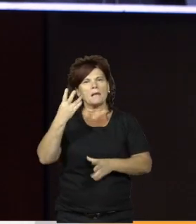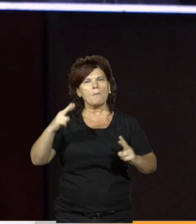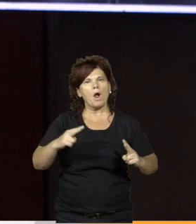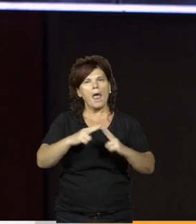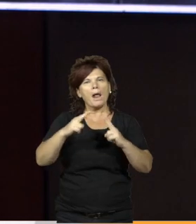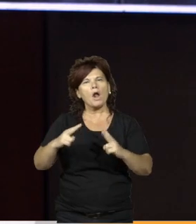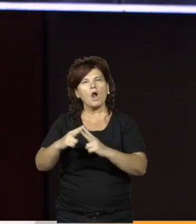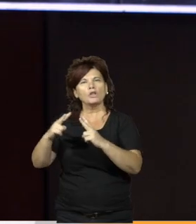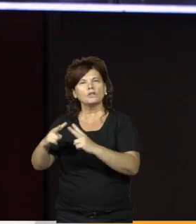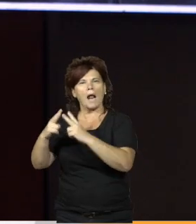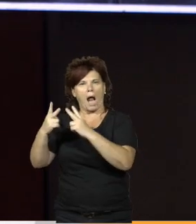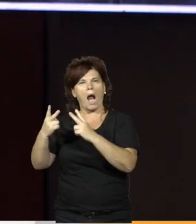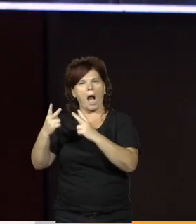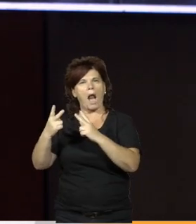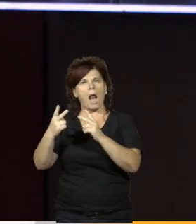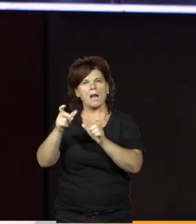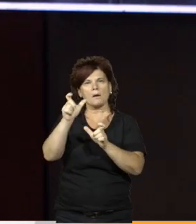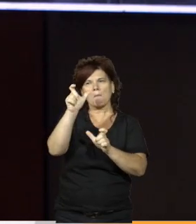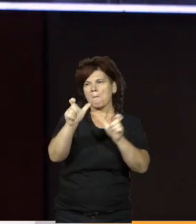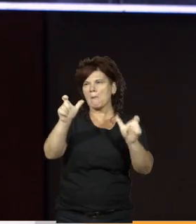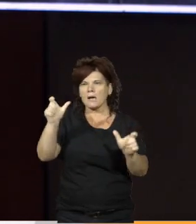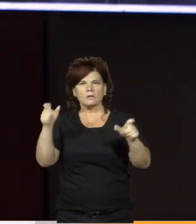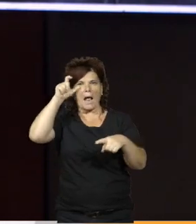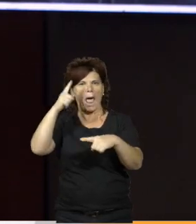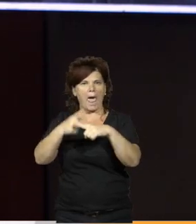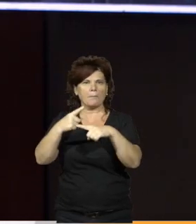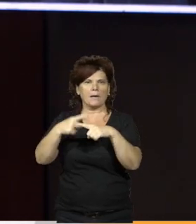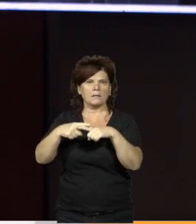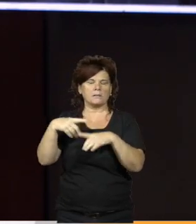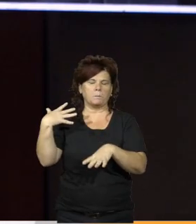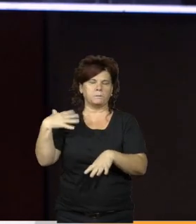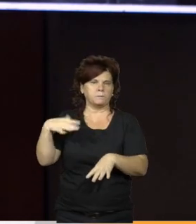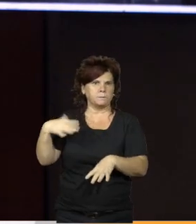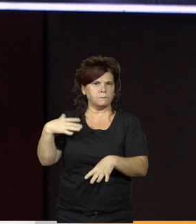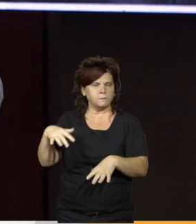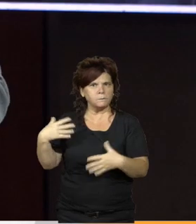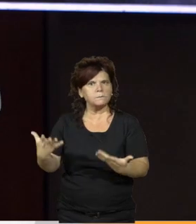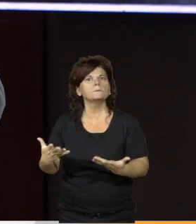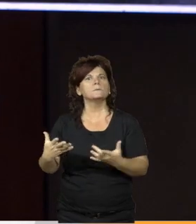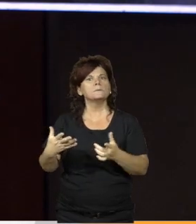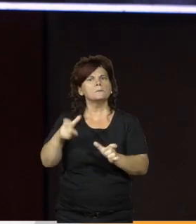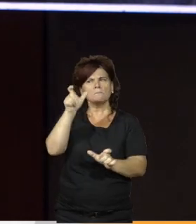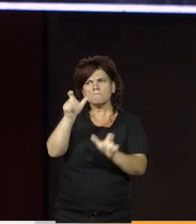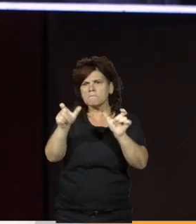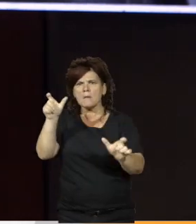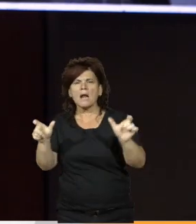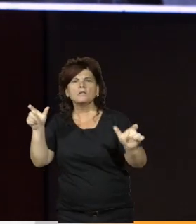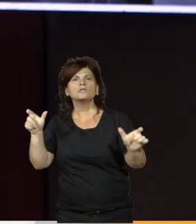una dirección, con personal de mucha experiencia, con personal con